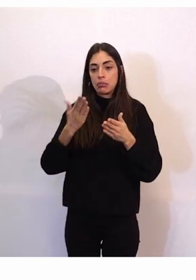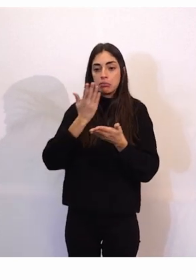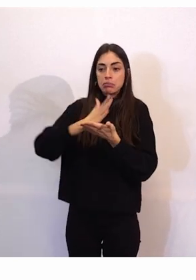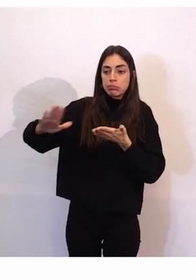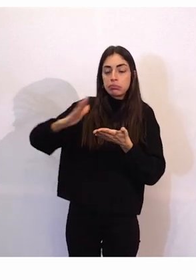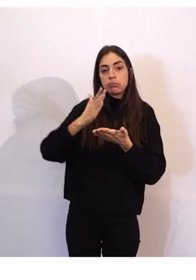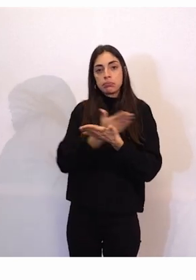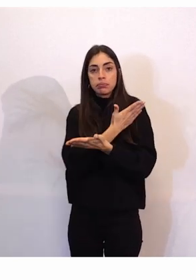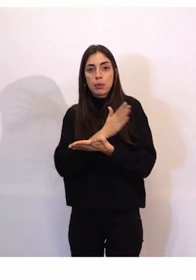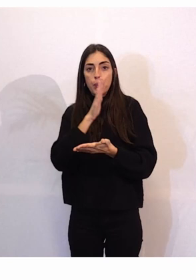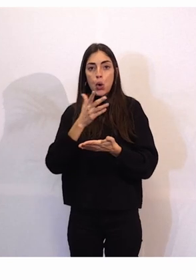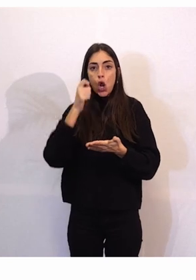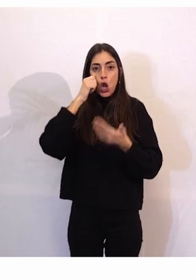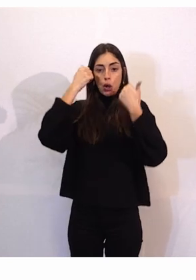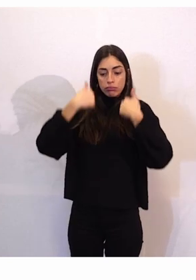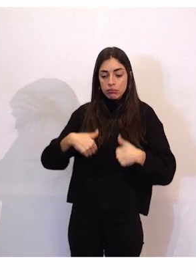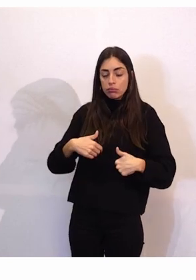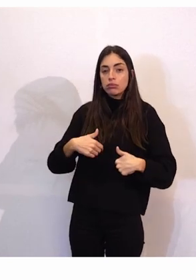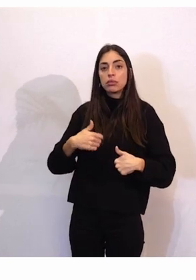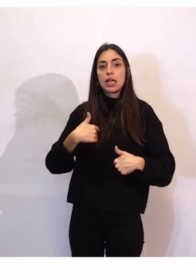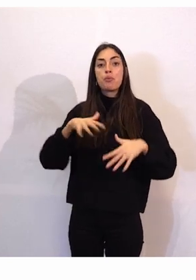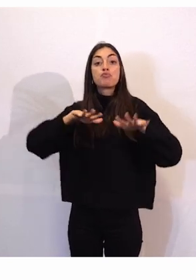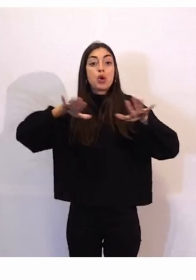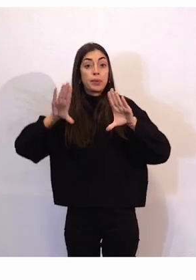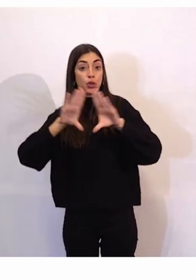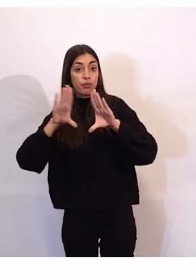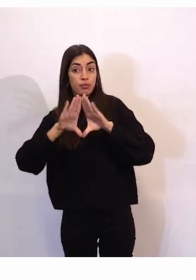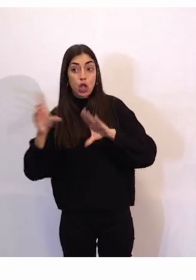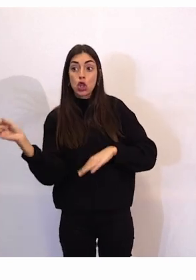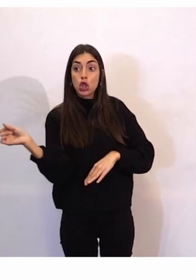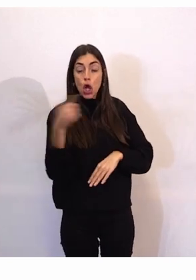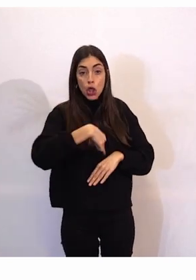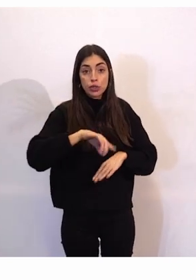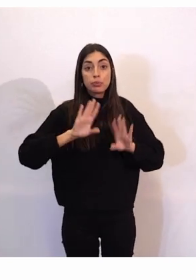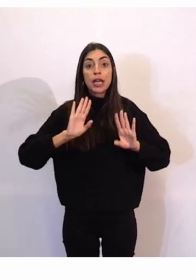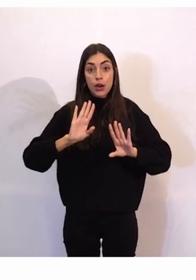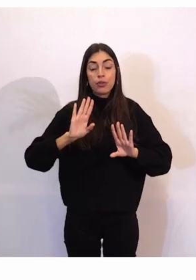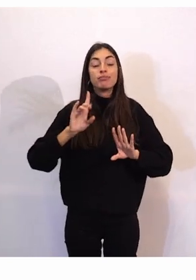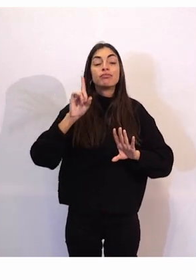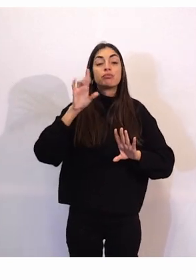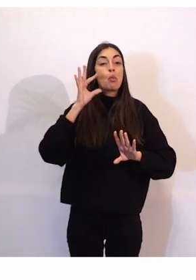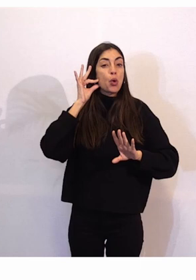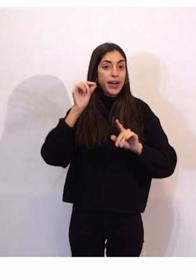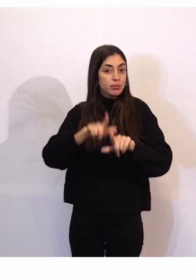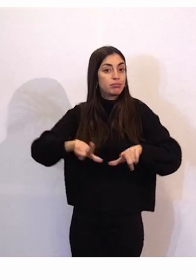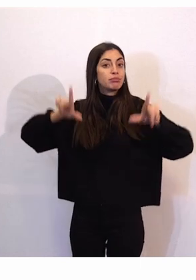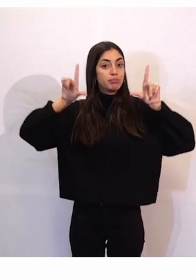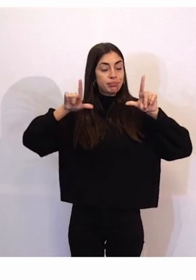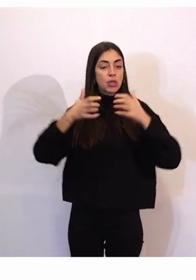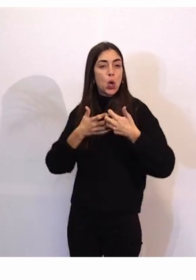piel, por su religión. En el movimiento feminista estamos todos, pero sobre todo están las mujeres ahí,